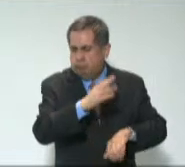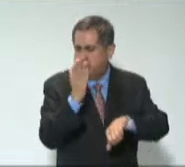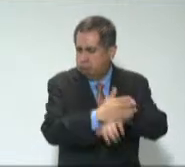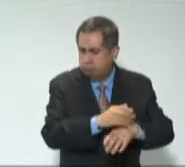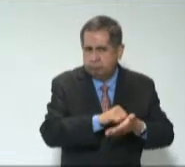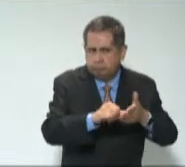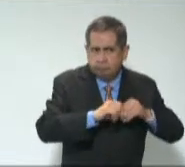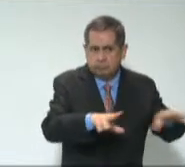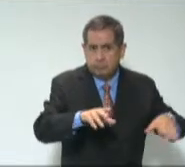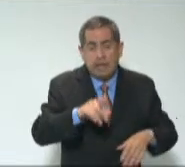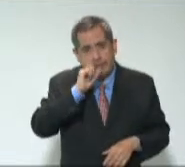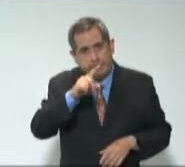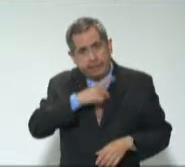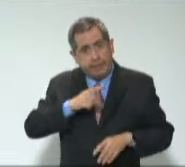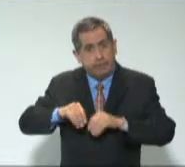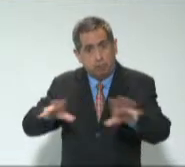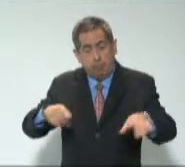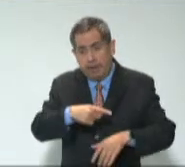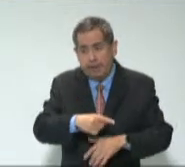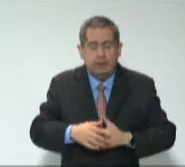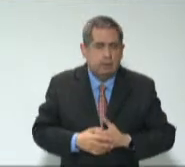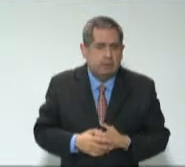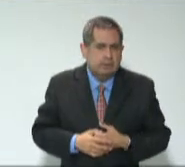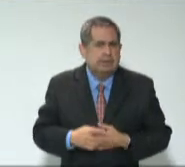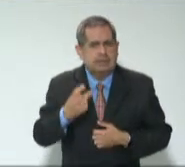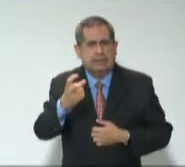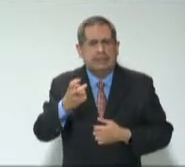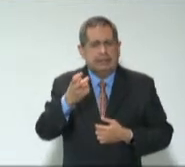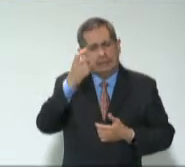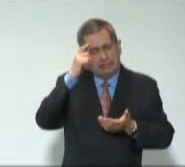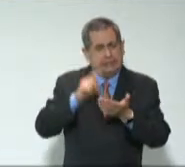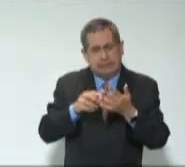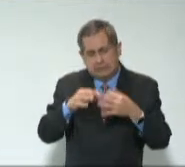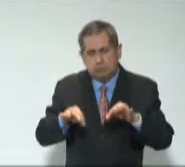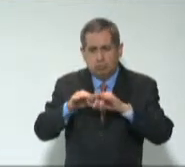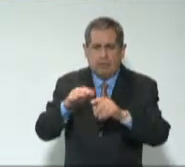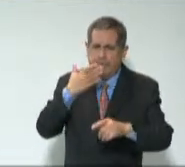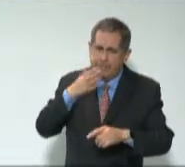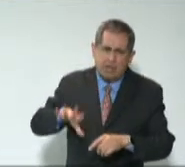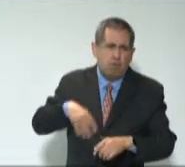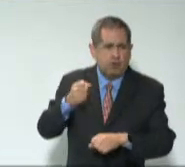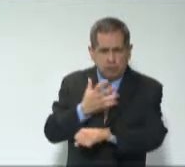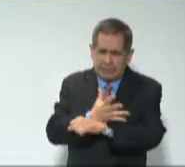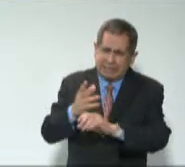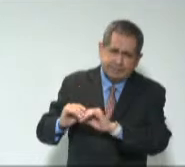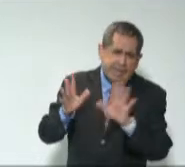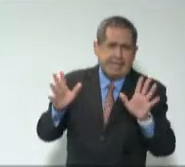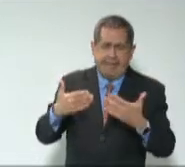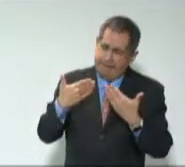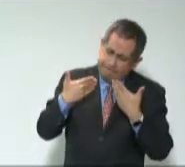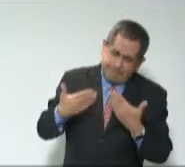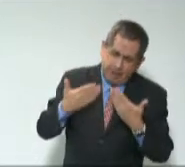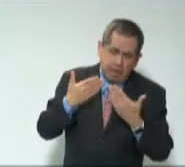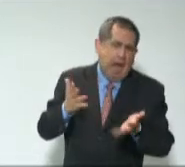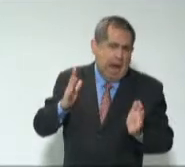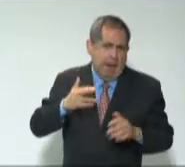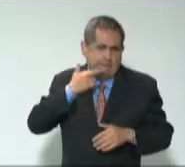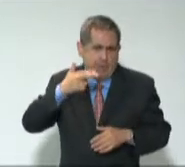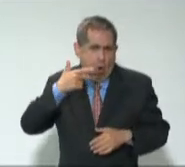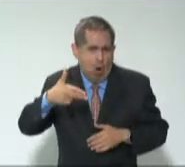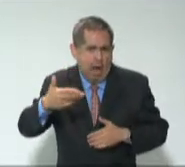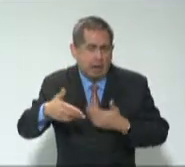ese creo que es importante evidentemente este esfuerzo de transparencia que hay que a veces mejorar